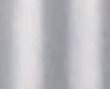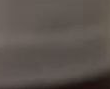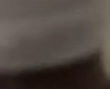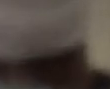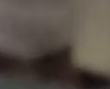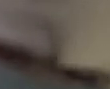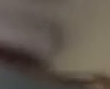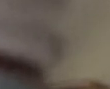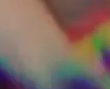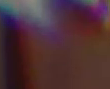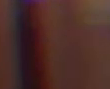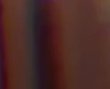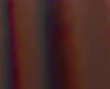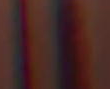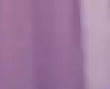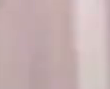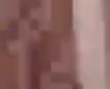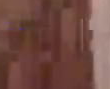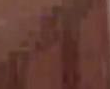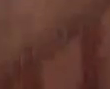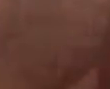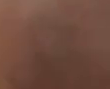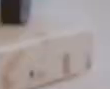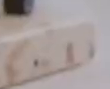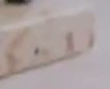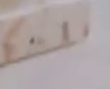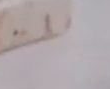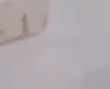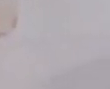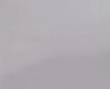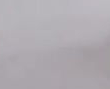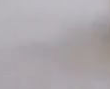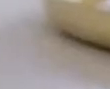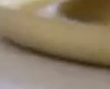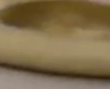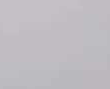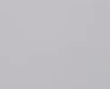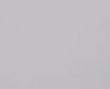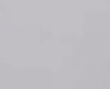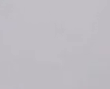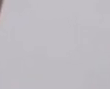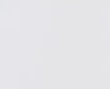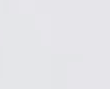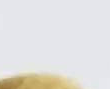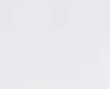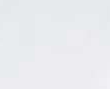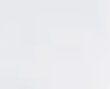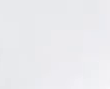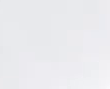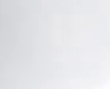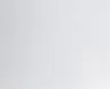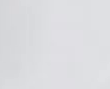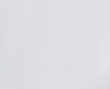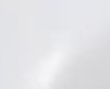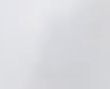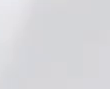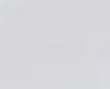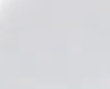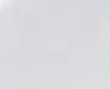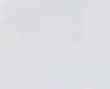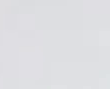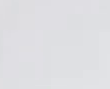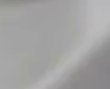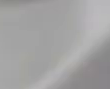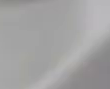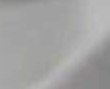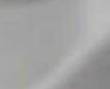Todas las axilas merecen el mejor cuidado. Por eso con DAB elegí más que protección. Único con un cuarto de crema humectante